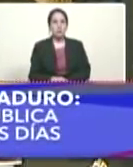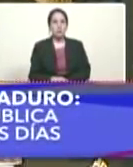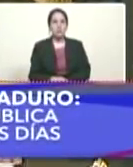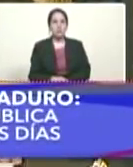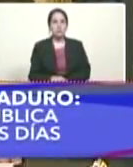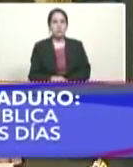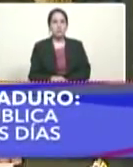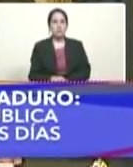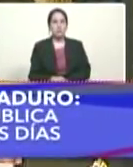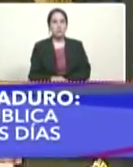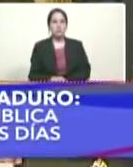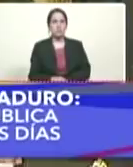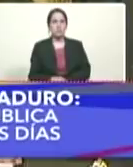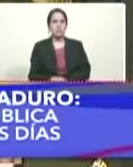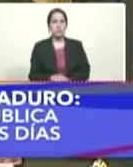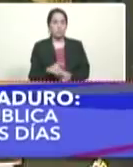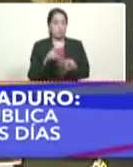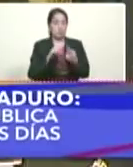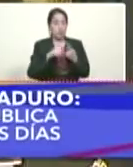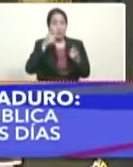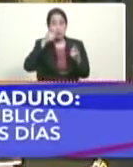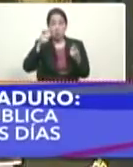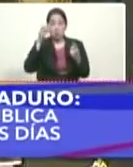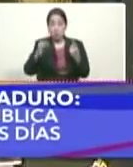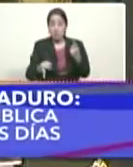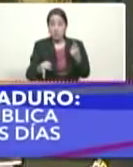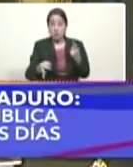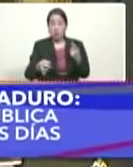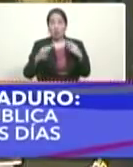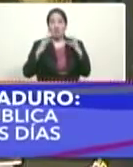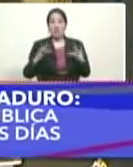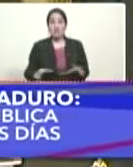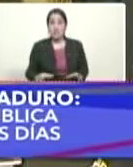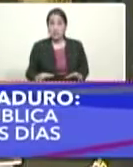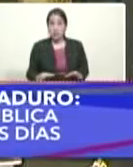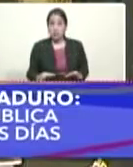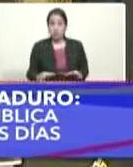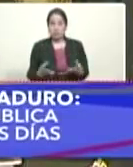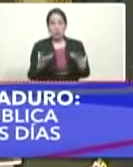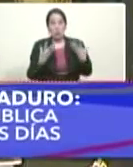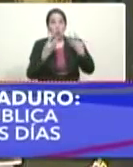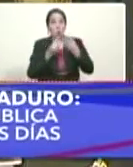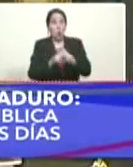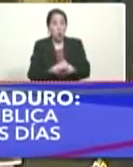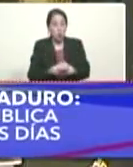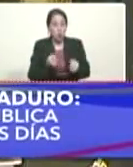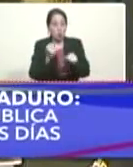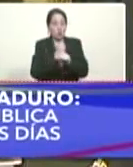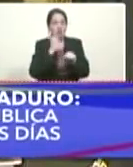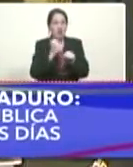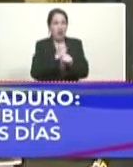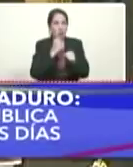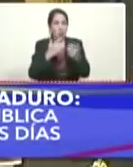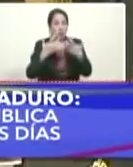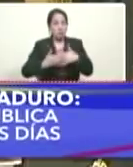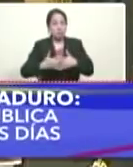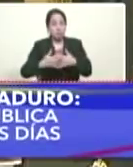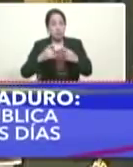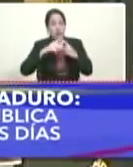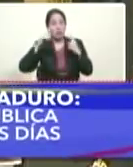tenemos que ir al aseguramiento físico al acompañamiento a los trabajadores de corpoelec